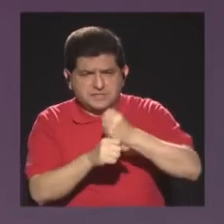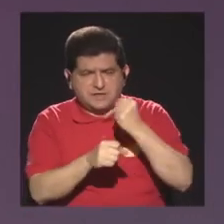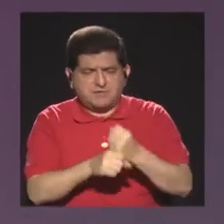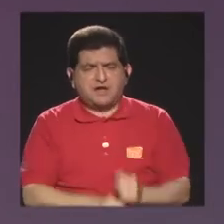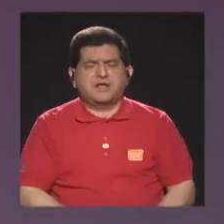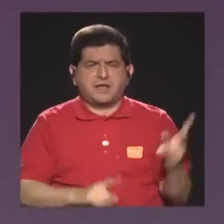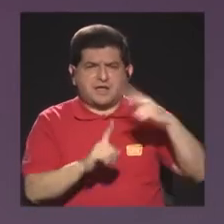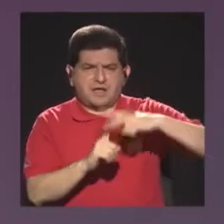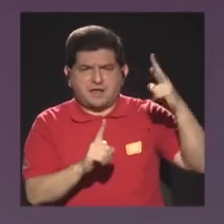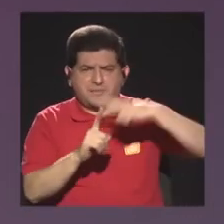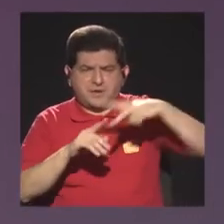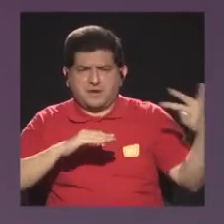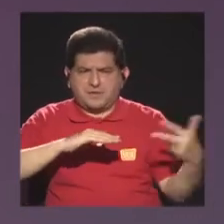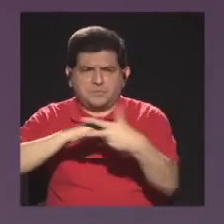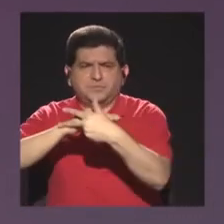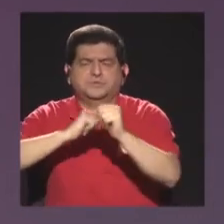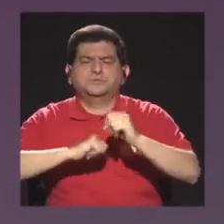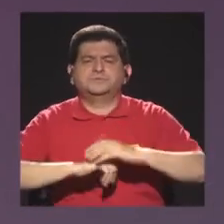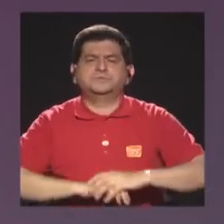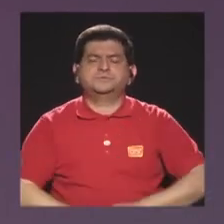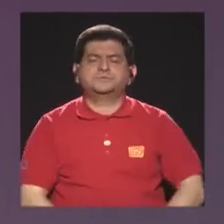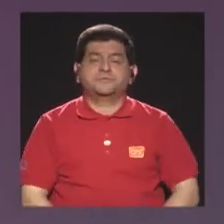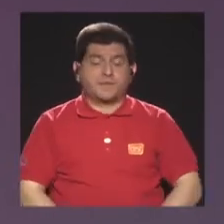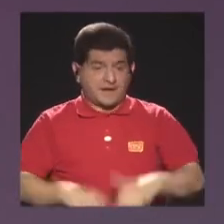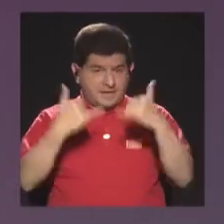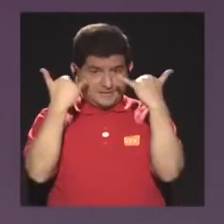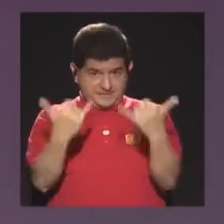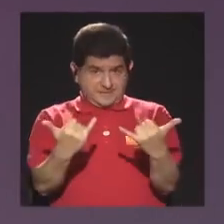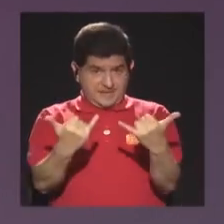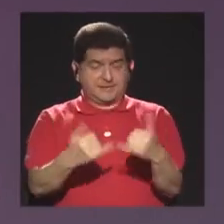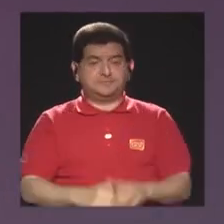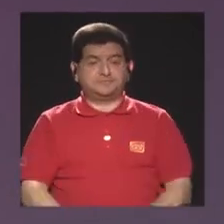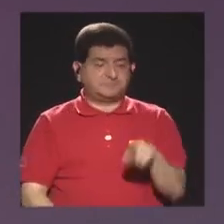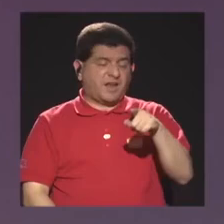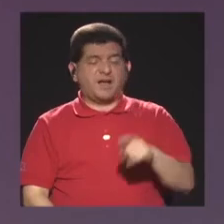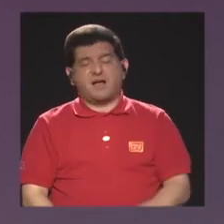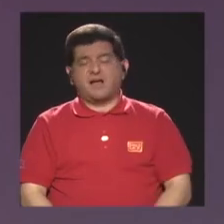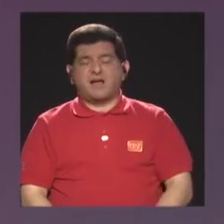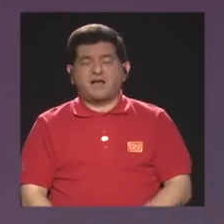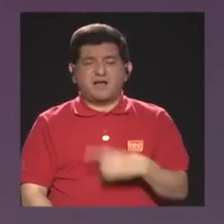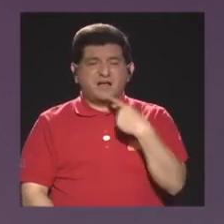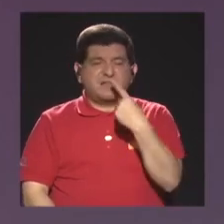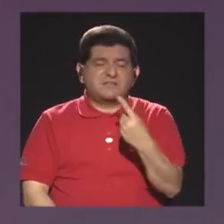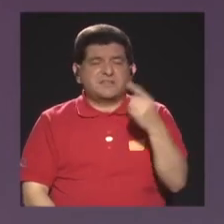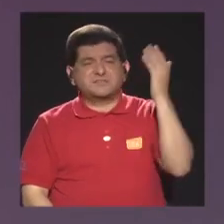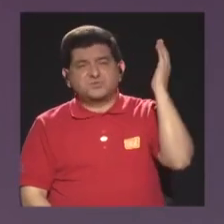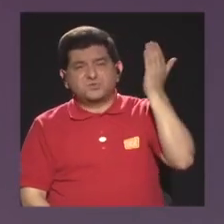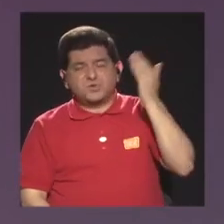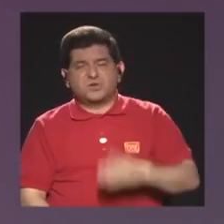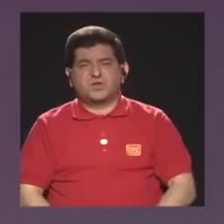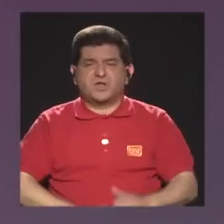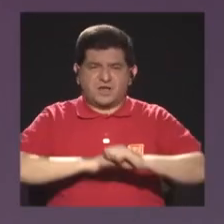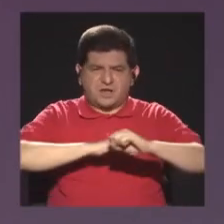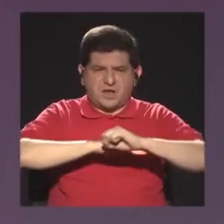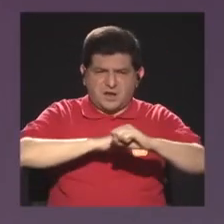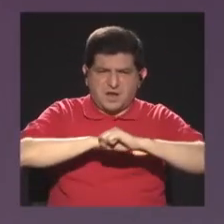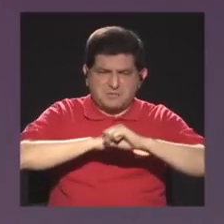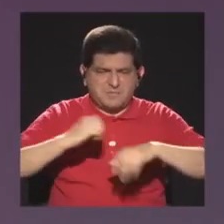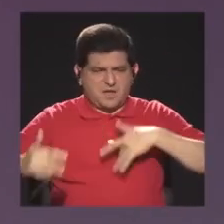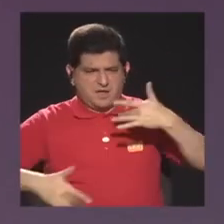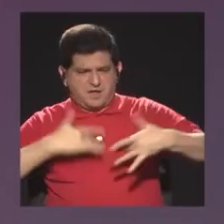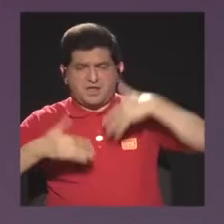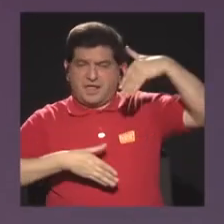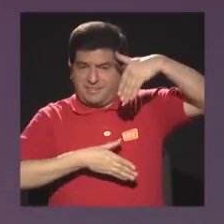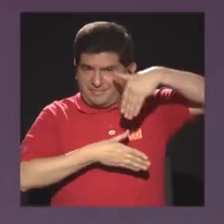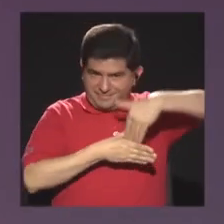operativa del puerto. Y entonces ya empezamos, ¿verdad?, con ese discurso, una campaña de sensibilización a lo